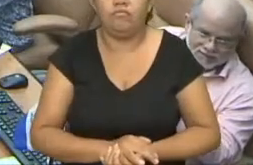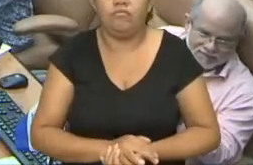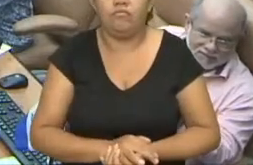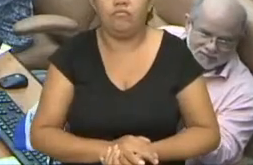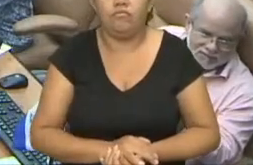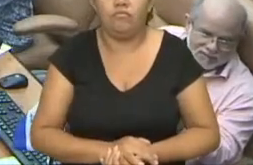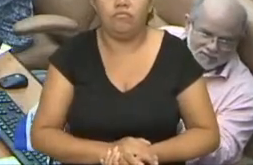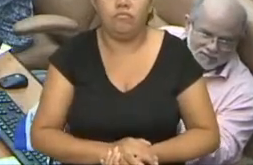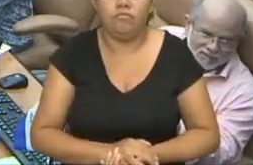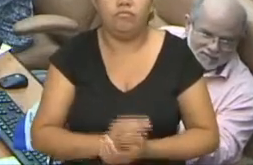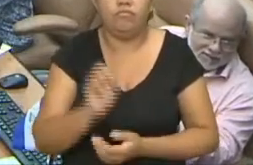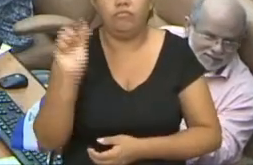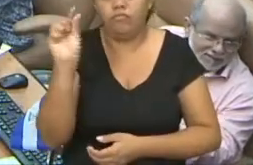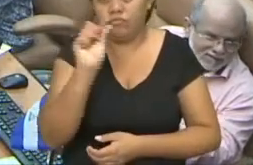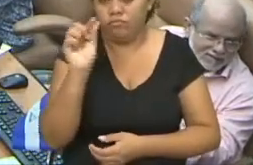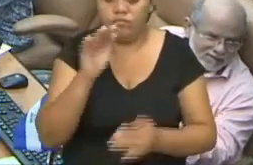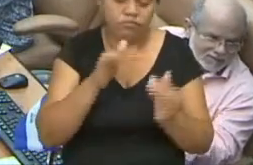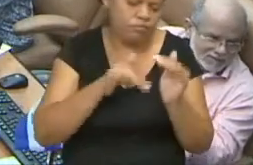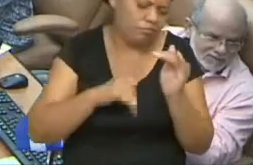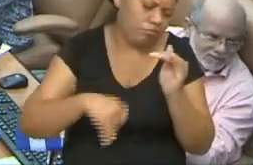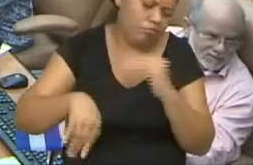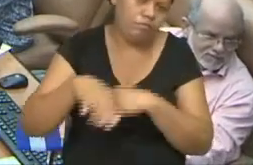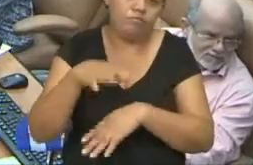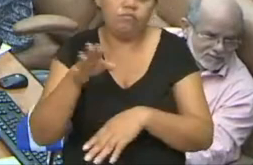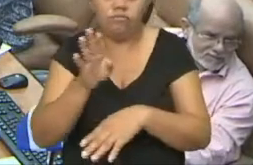esto es un préstamo más